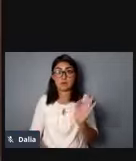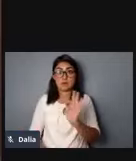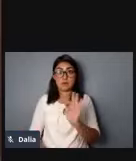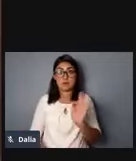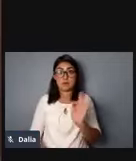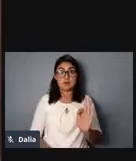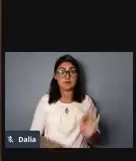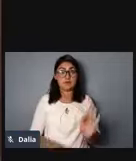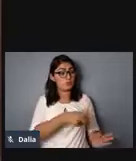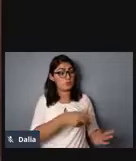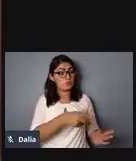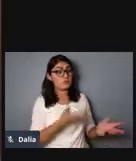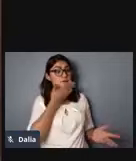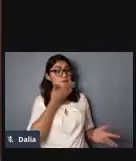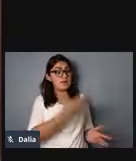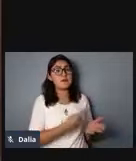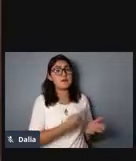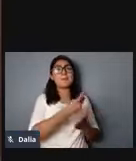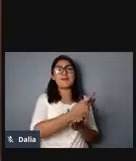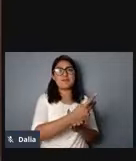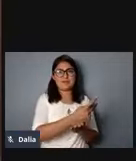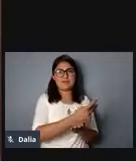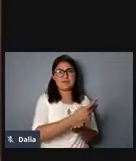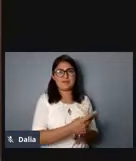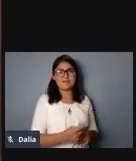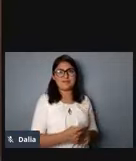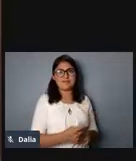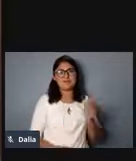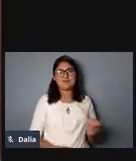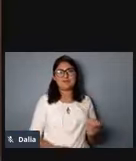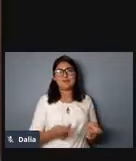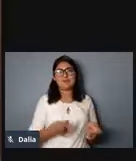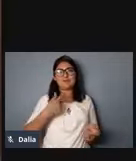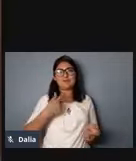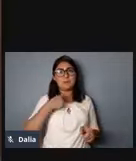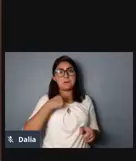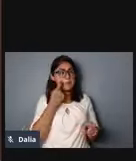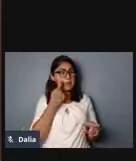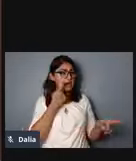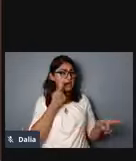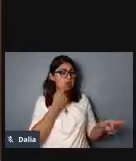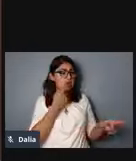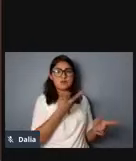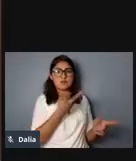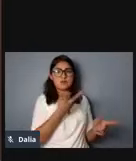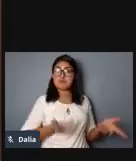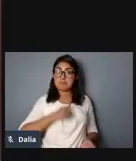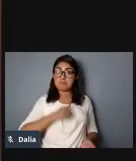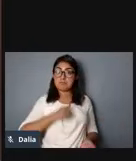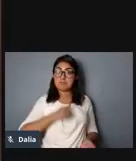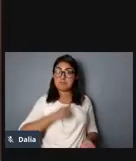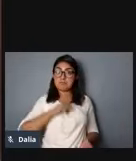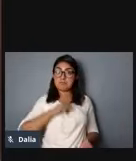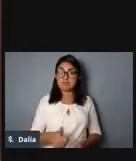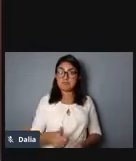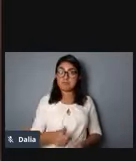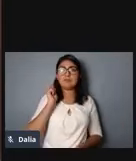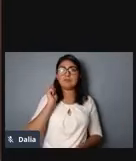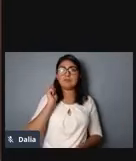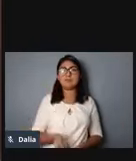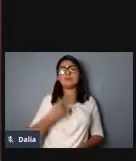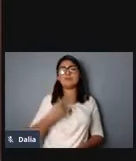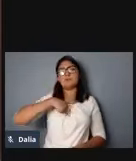que fallamos, pues, y que tenemos ahí una gran responsabilidad, ahora sí, de manera social y de